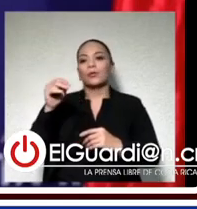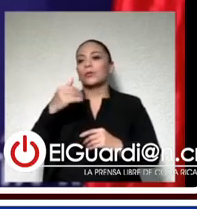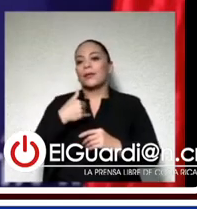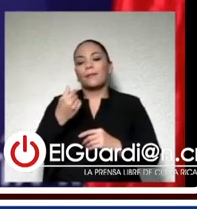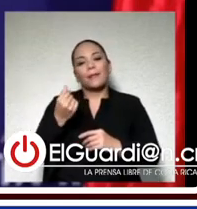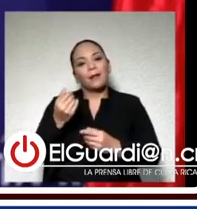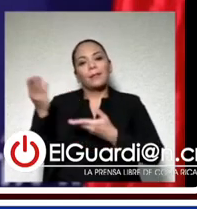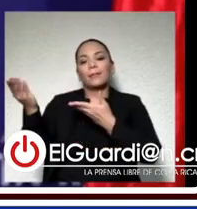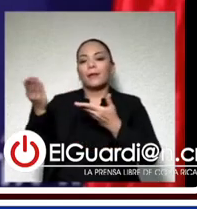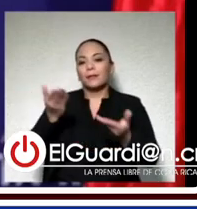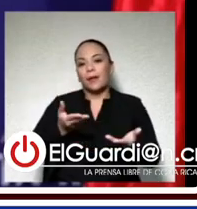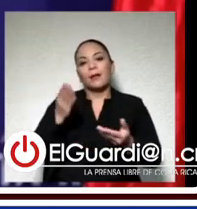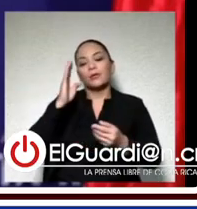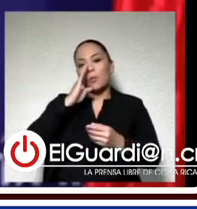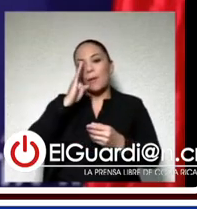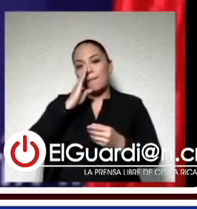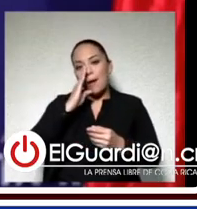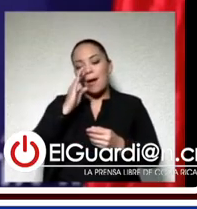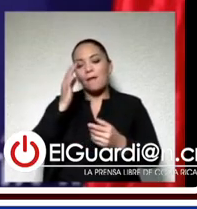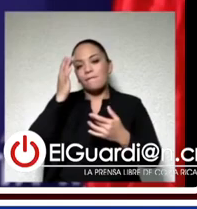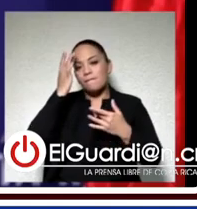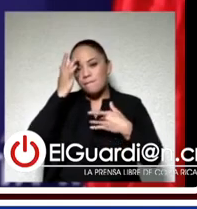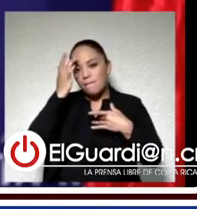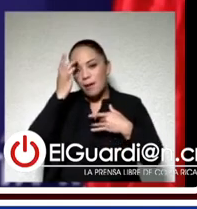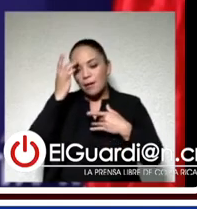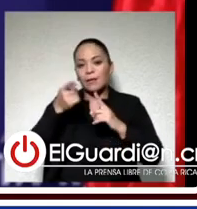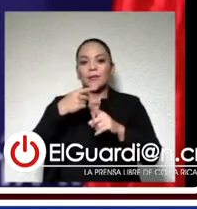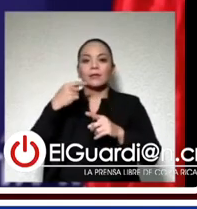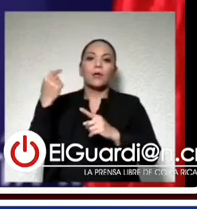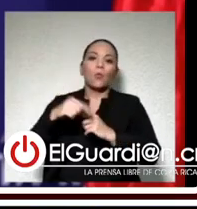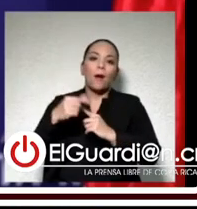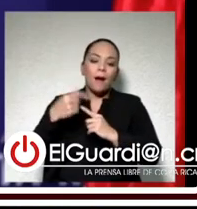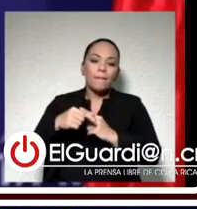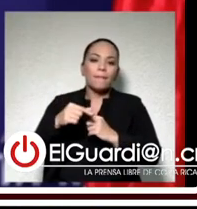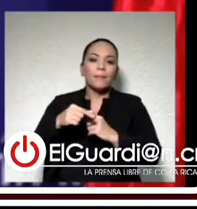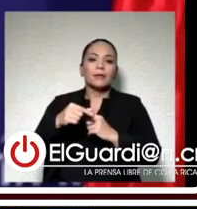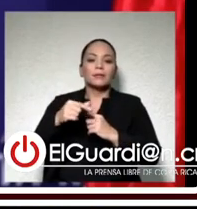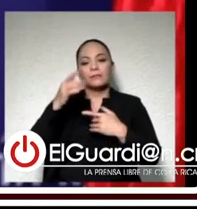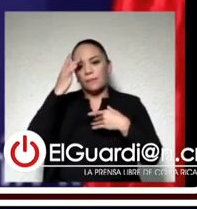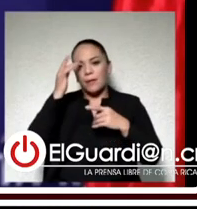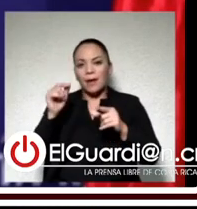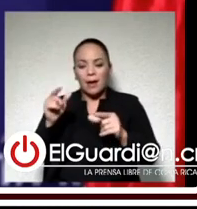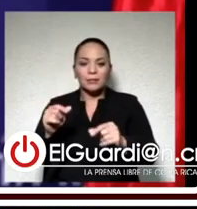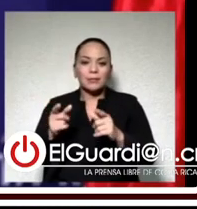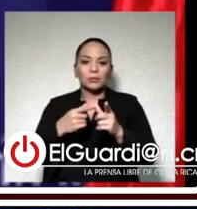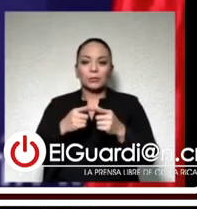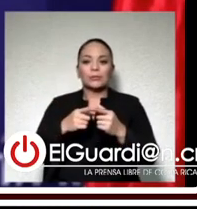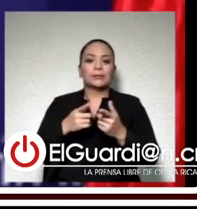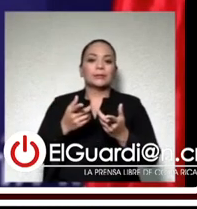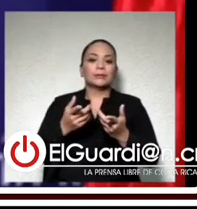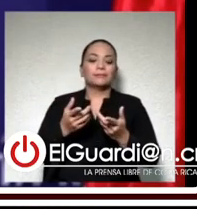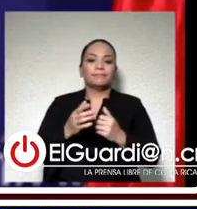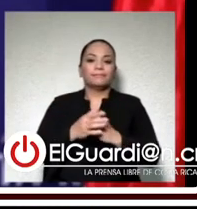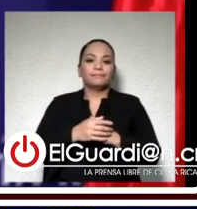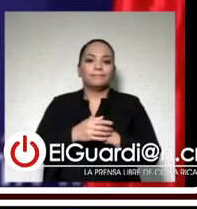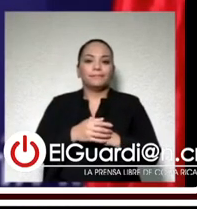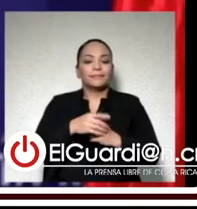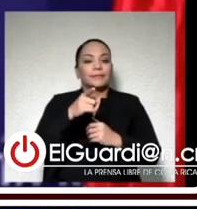madre enferma de cáncer agonizante de Guaple, yo no sé si es cierto, y la señora no tenía plata y le dijo, doña Mayuli,